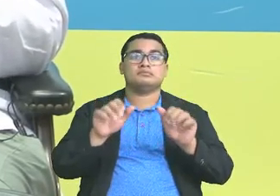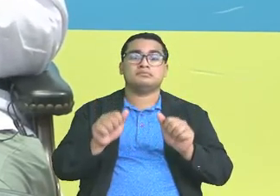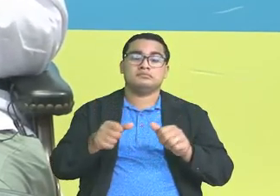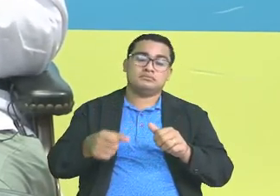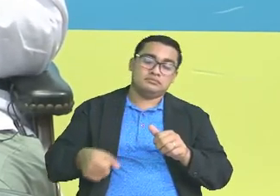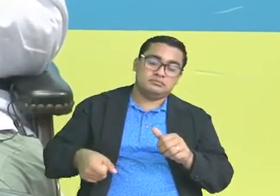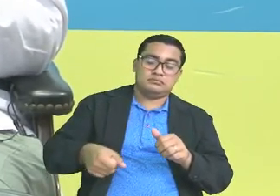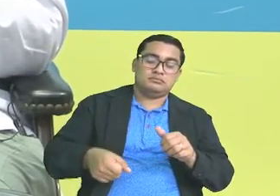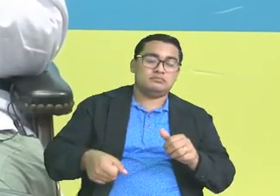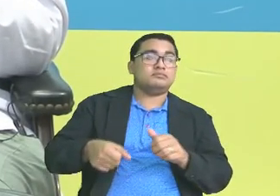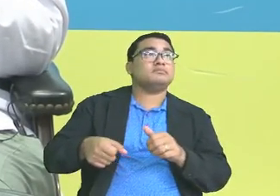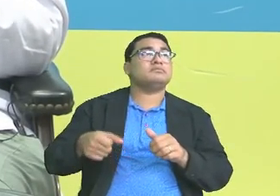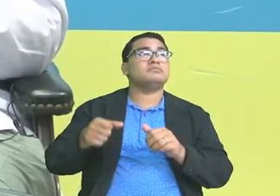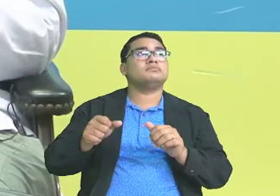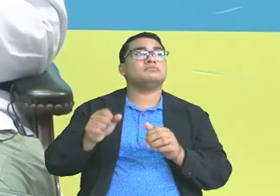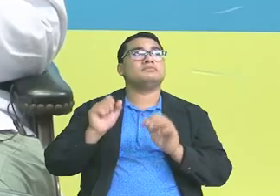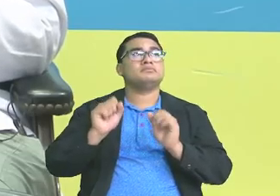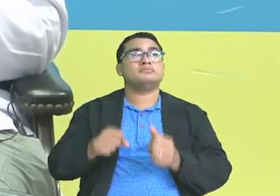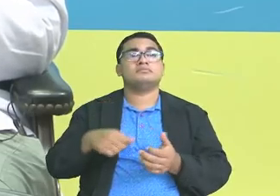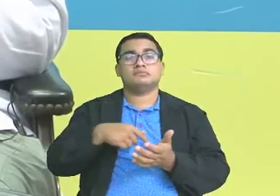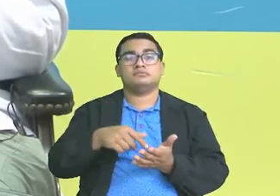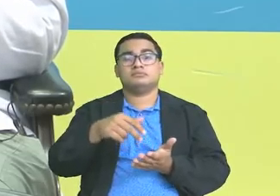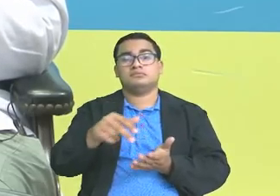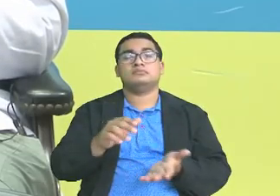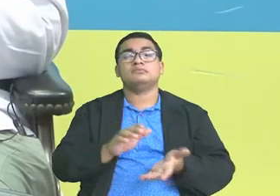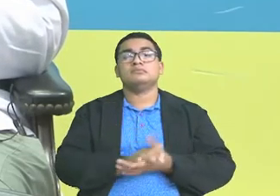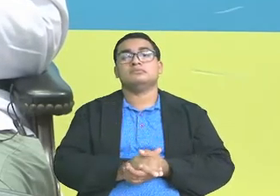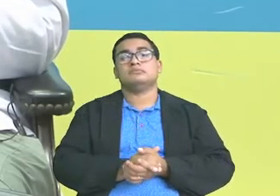bastón, ¿verdad? Y